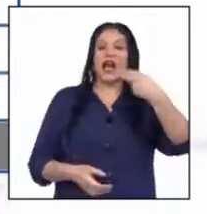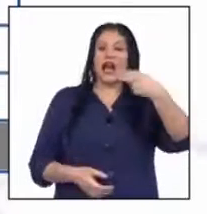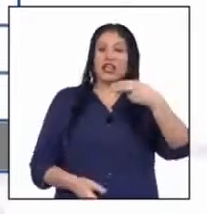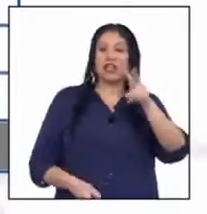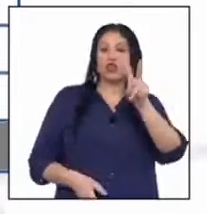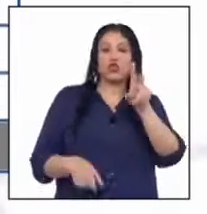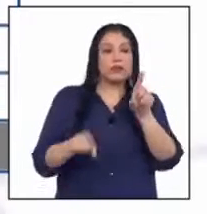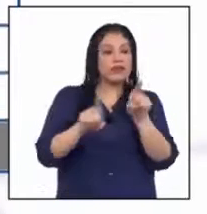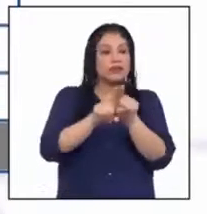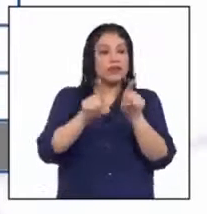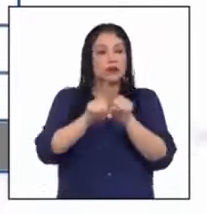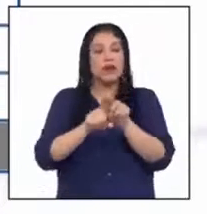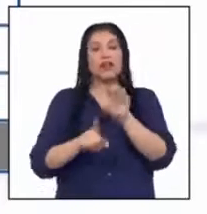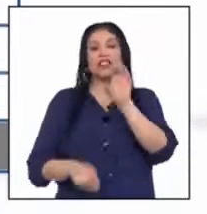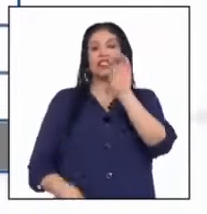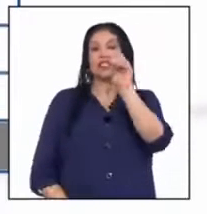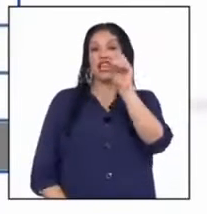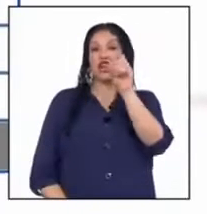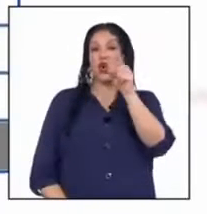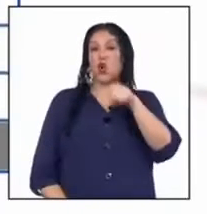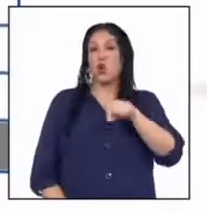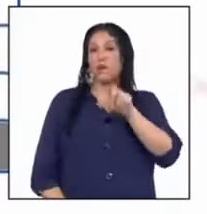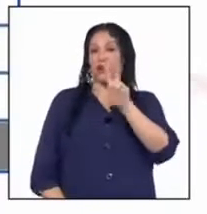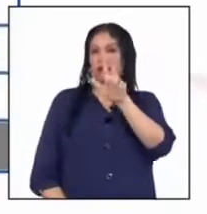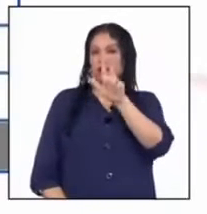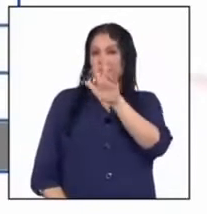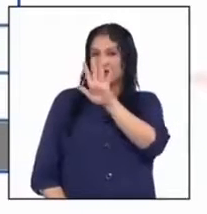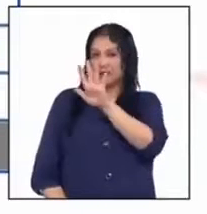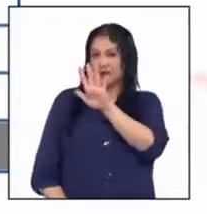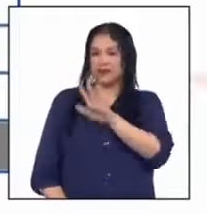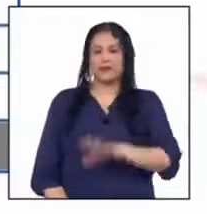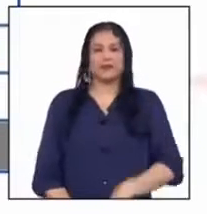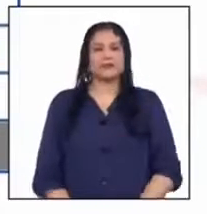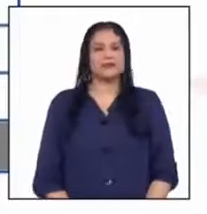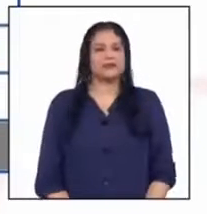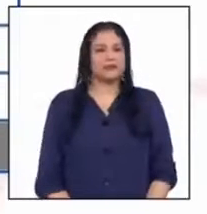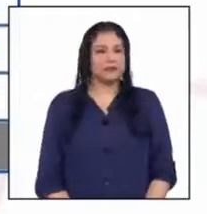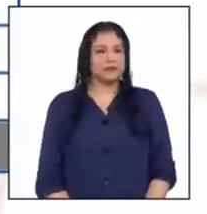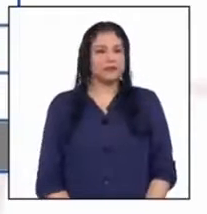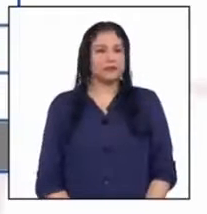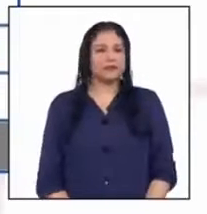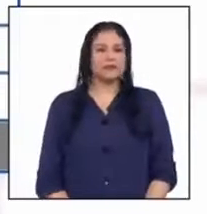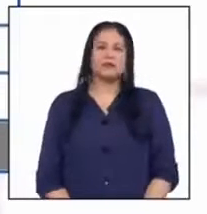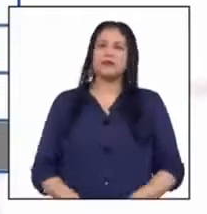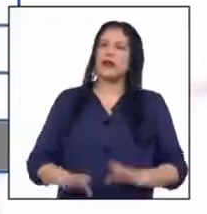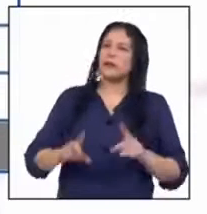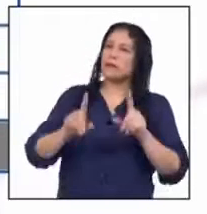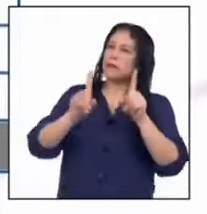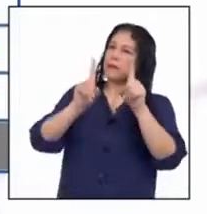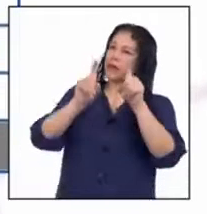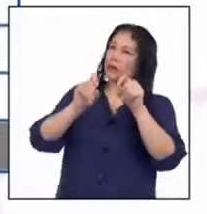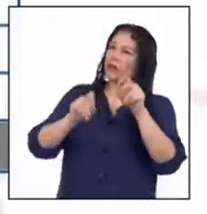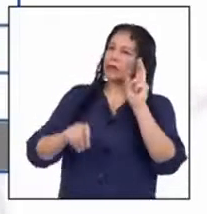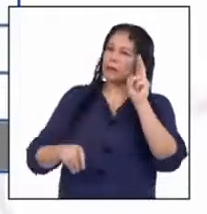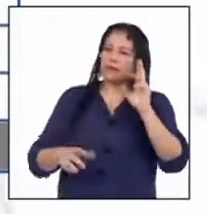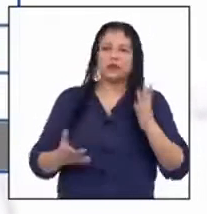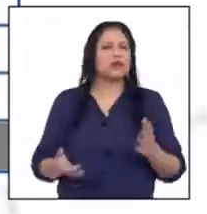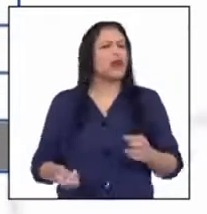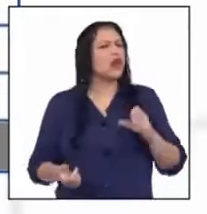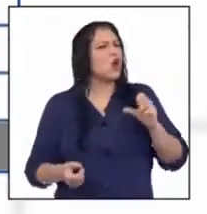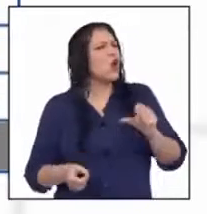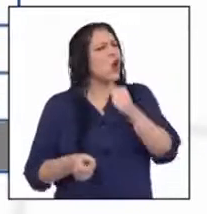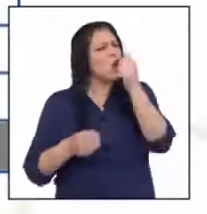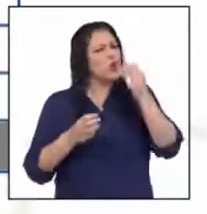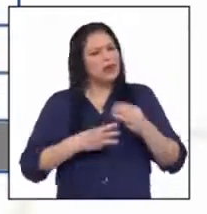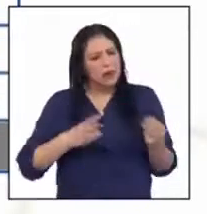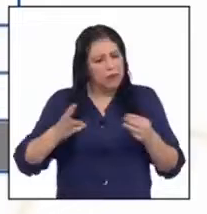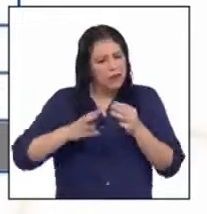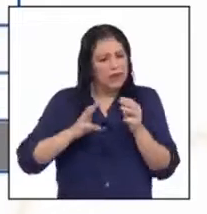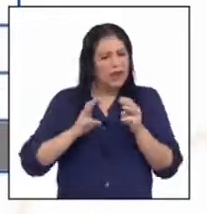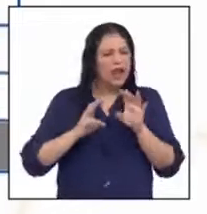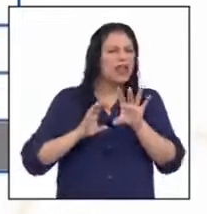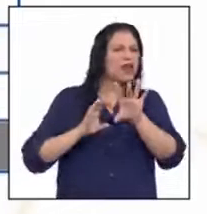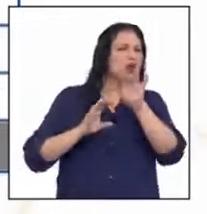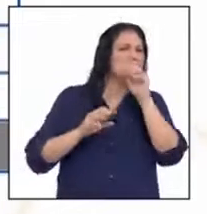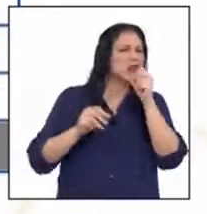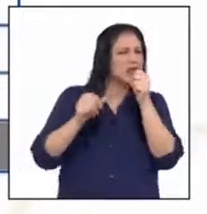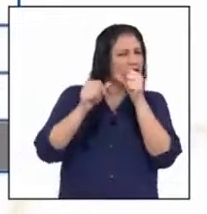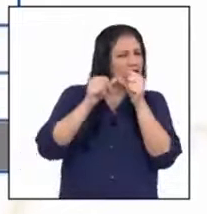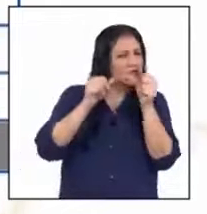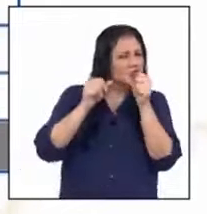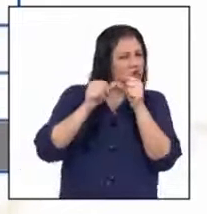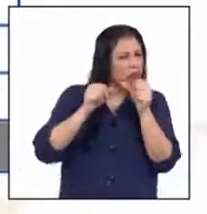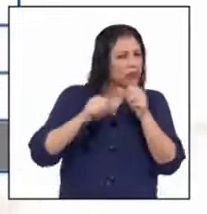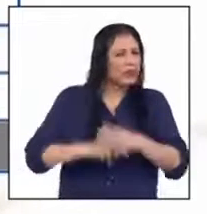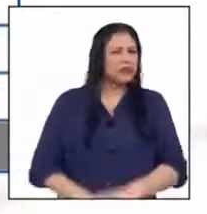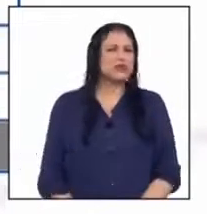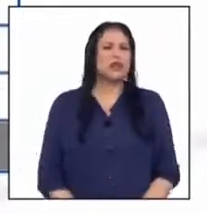será igual a 0,35. Profesora, ¿existe otra forma de obtener los valores de la frecuencia relativa